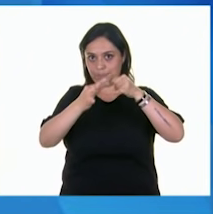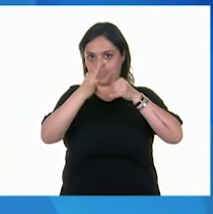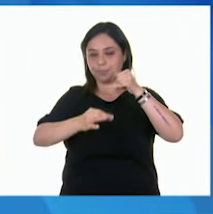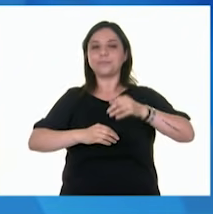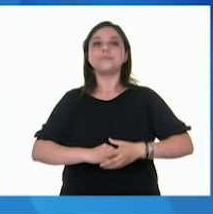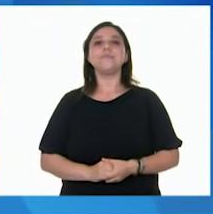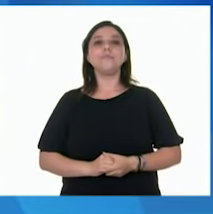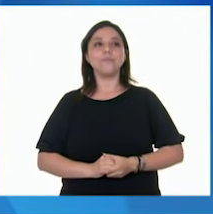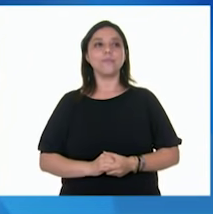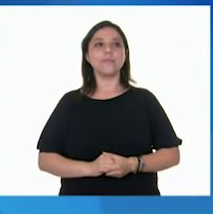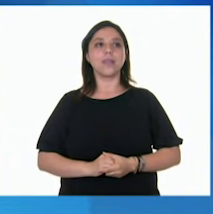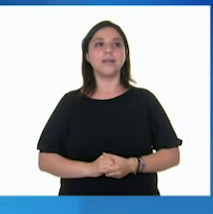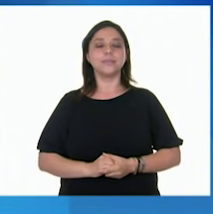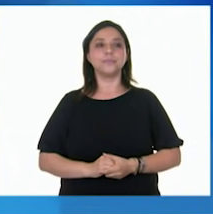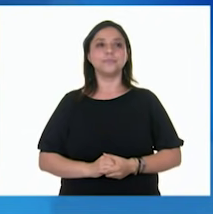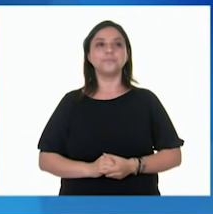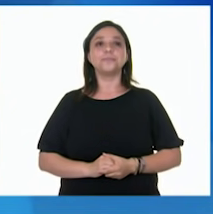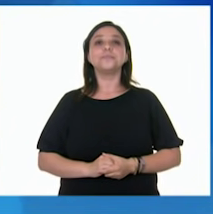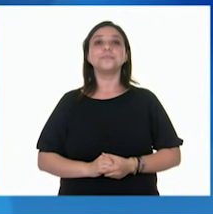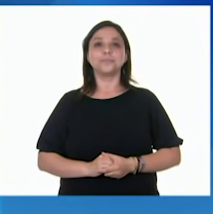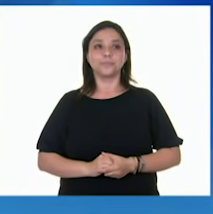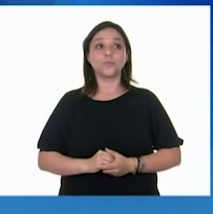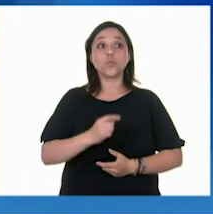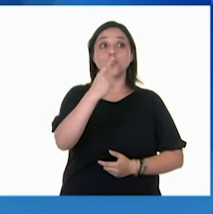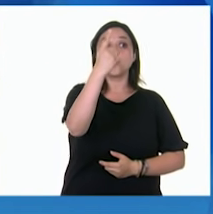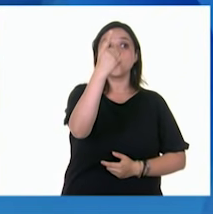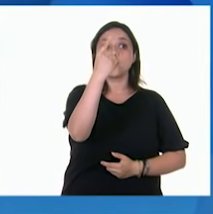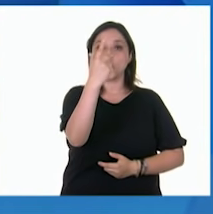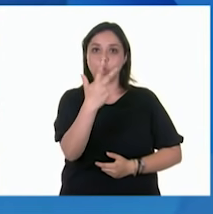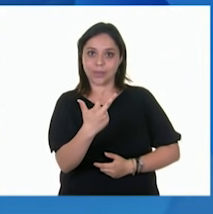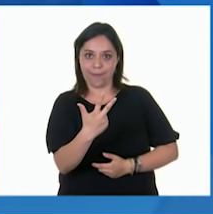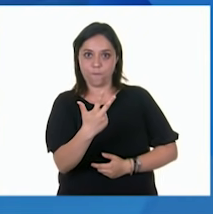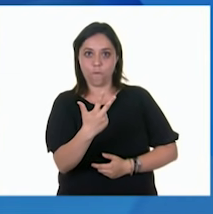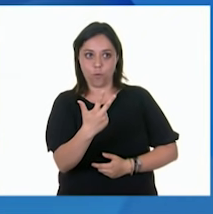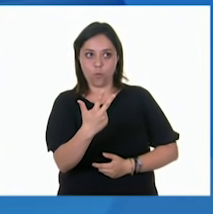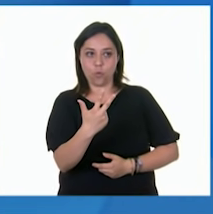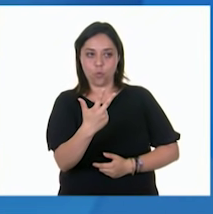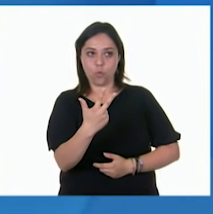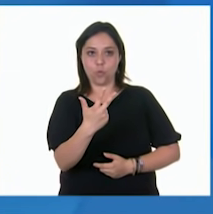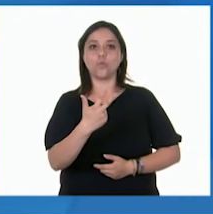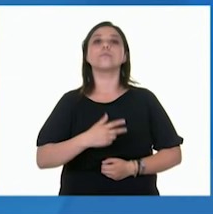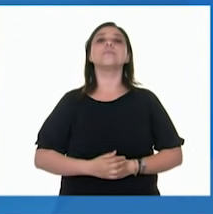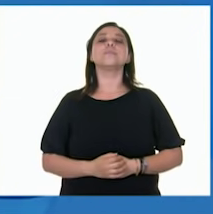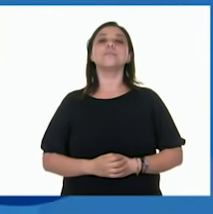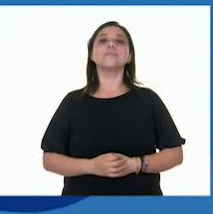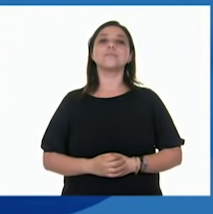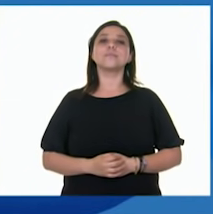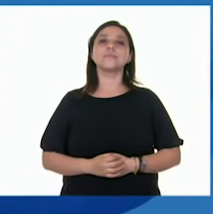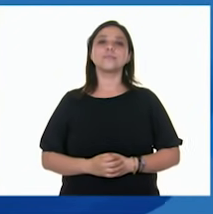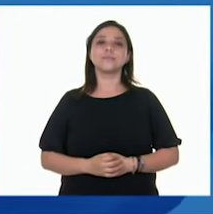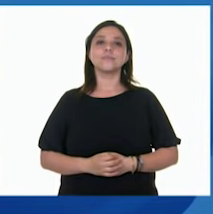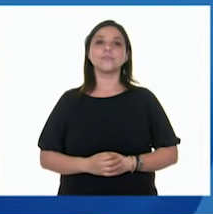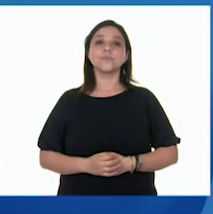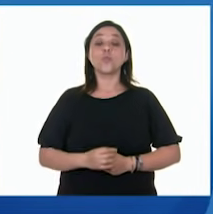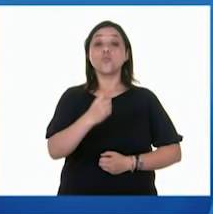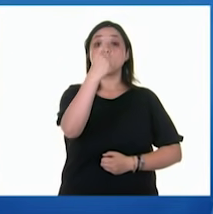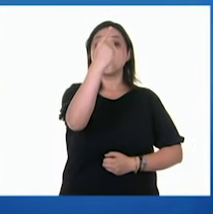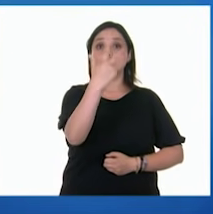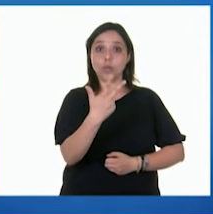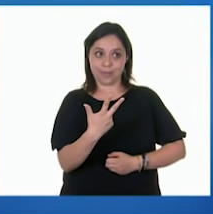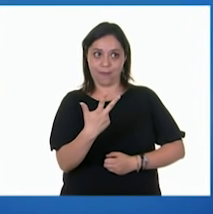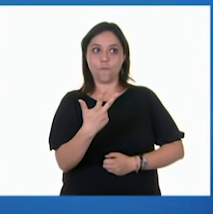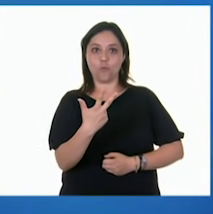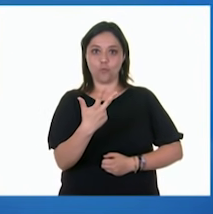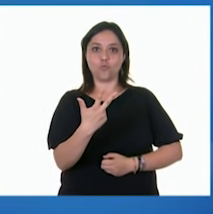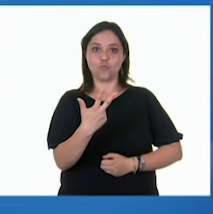cuarta. Y nos está diciendo 1/8 de la figura. ¿Mm? A ver, ¿qué un nos octavo dice?